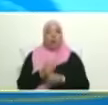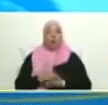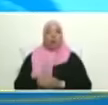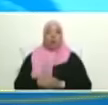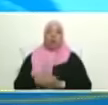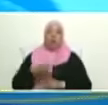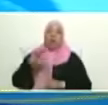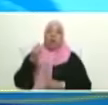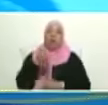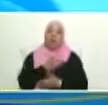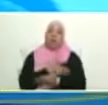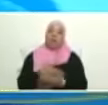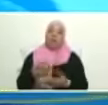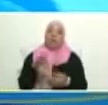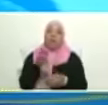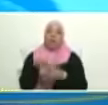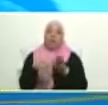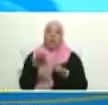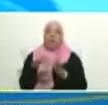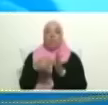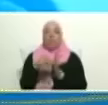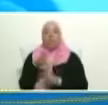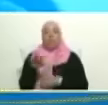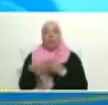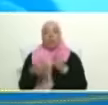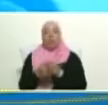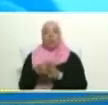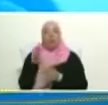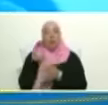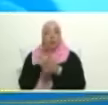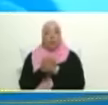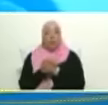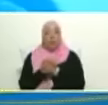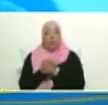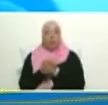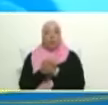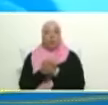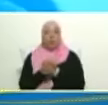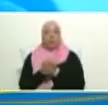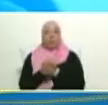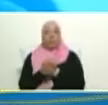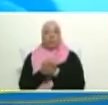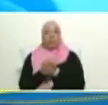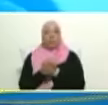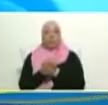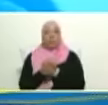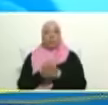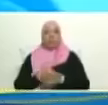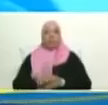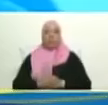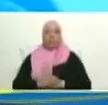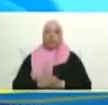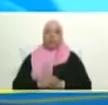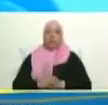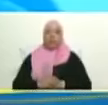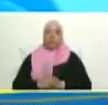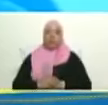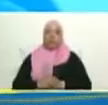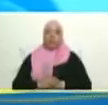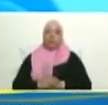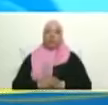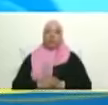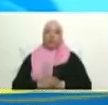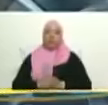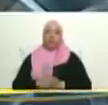10 millones, 15, 24. Tengo un amigo, que no lo voy a nombrar. Ah, Douglas Rico,